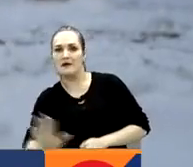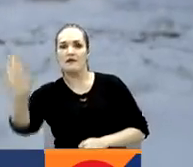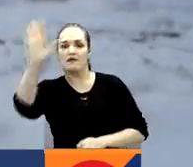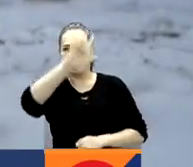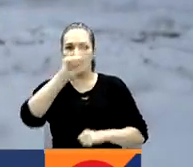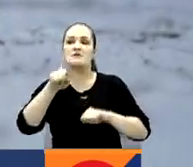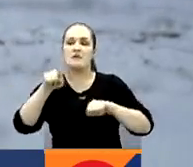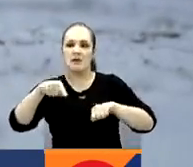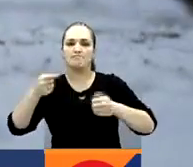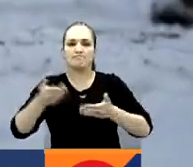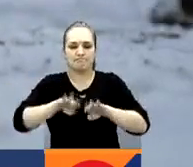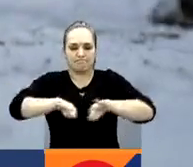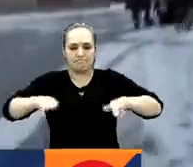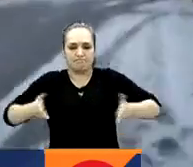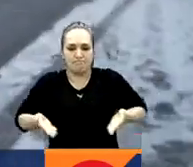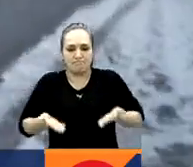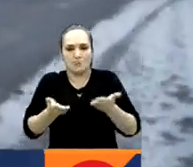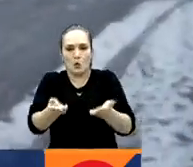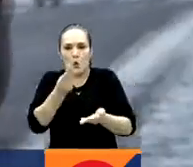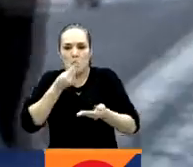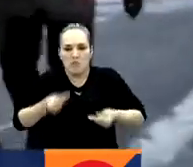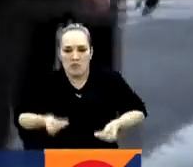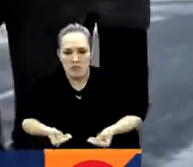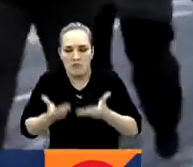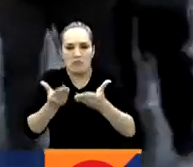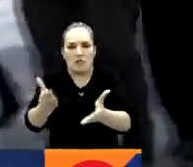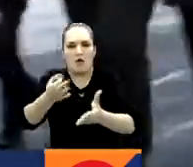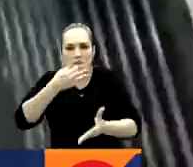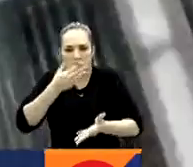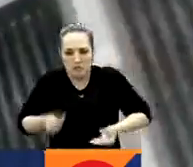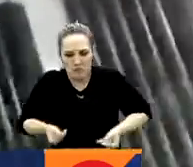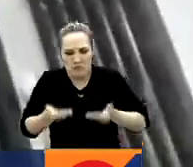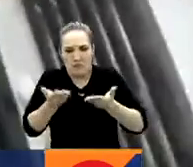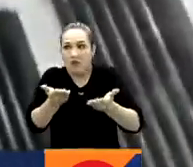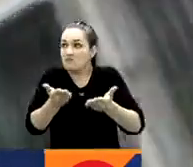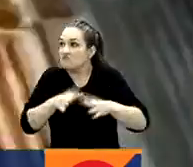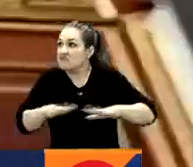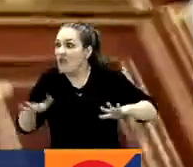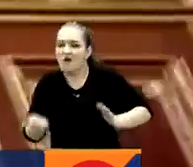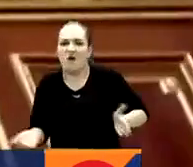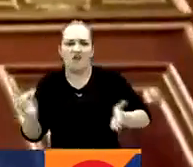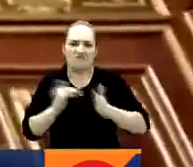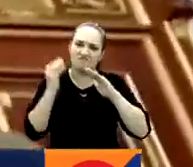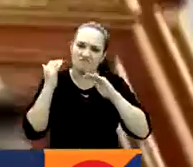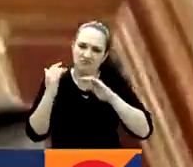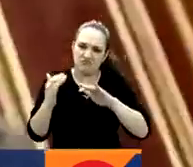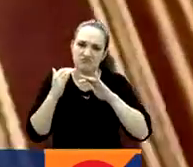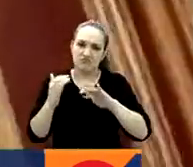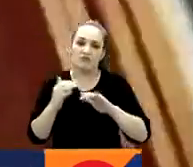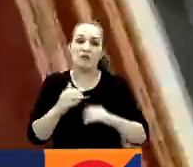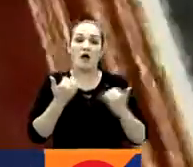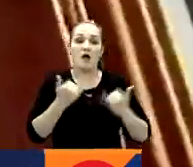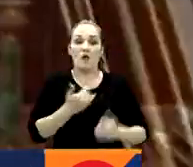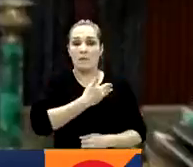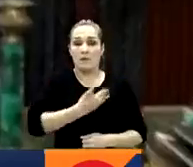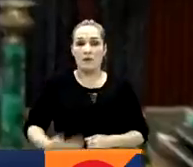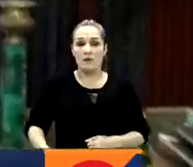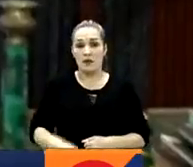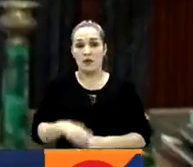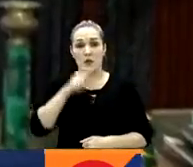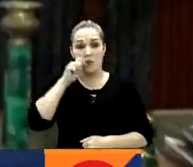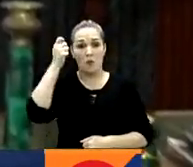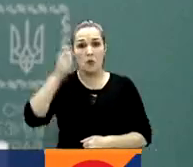también alimentos y medicinas. Con ese telón de fondo, el presidente de Ucrania, refiriéndose al respaldo de Occidente, lo califica